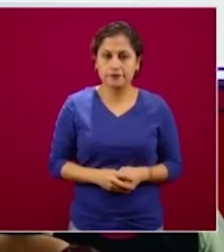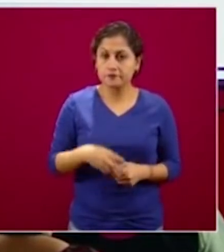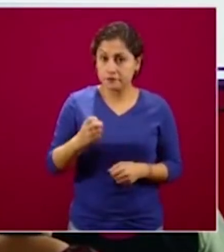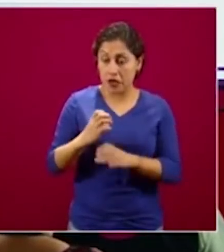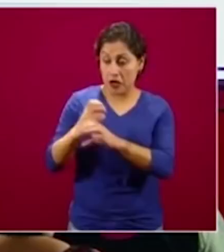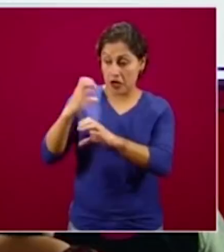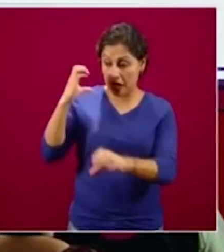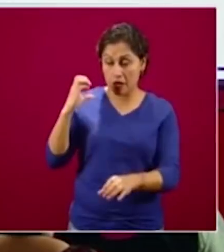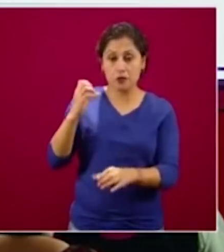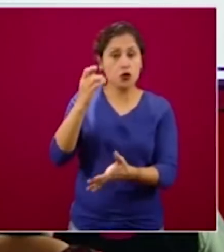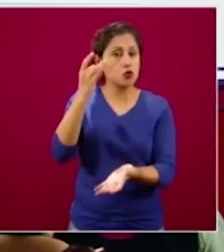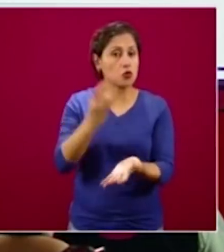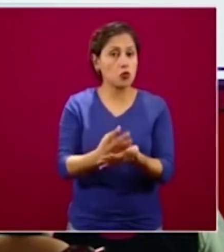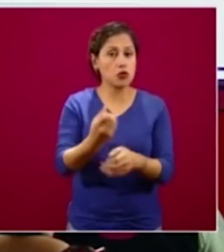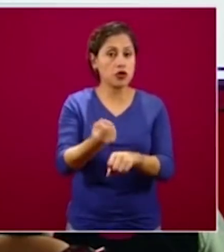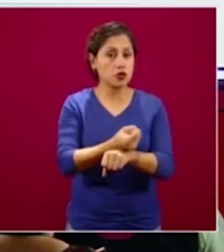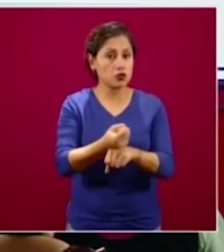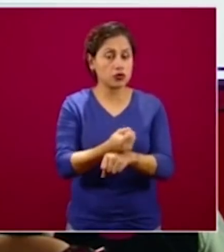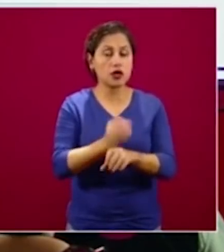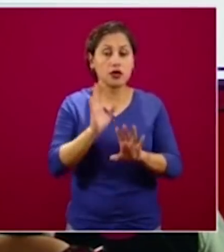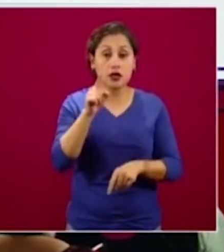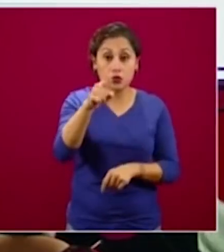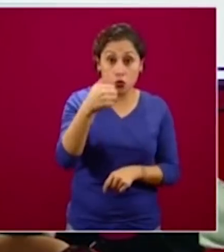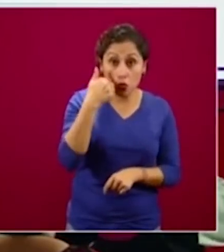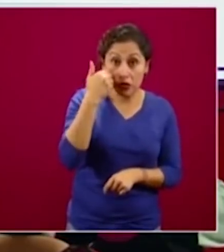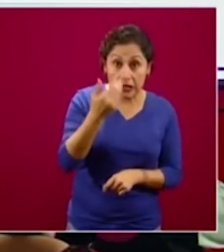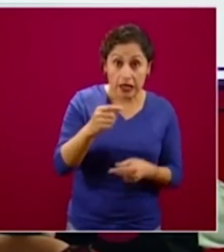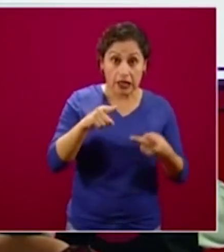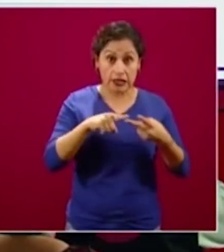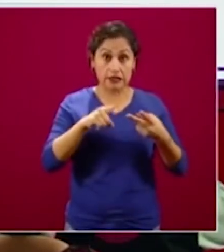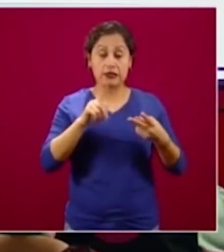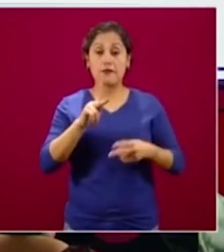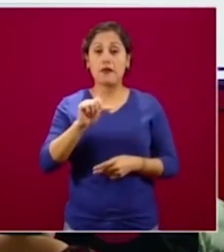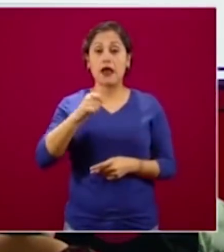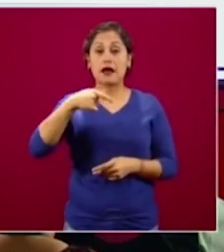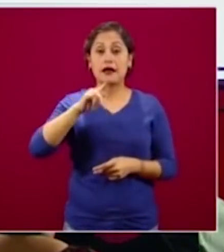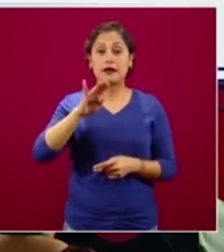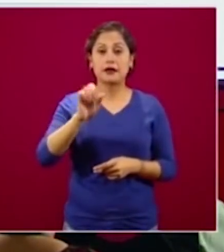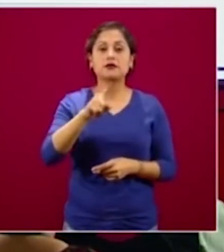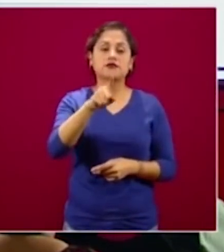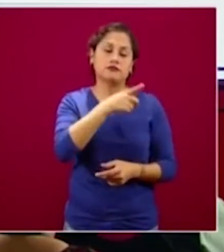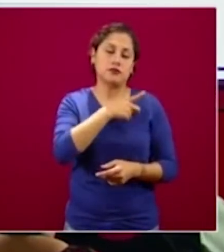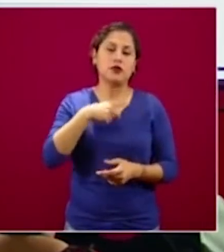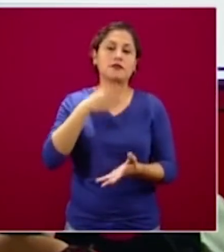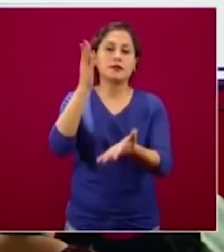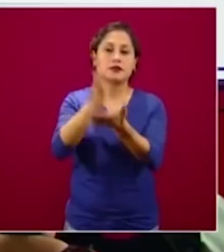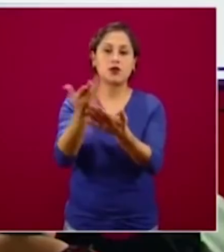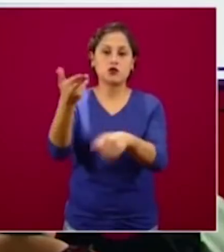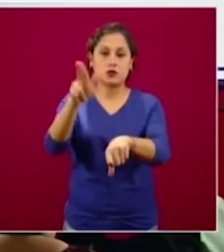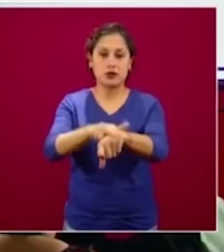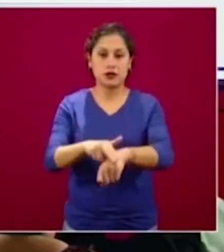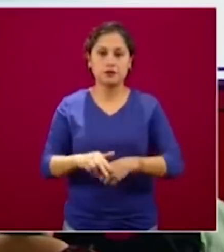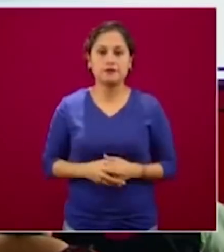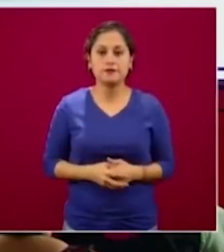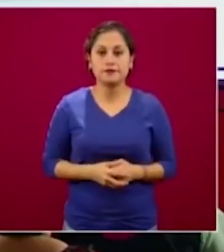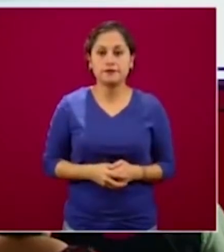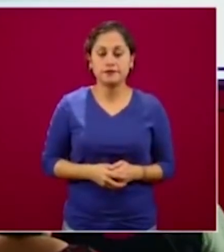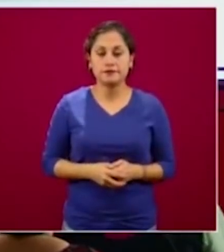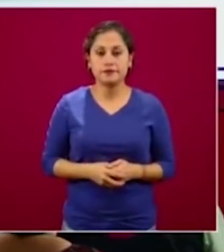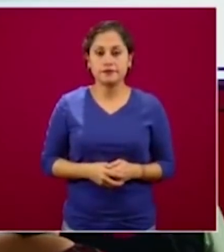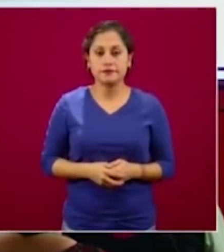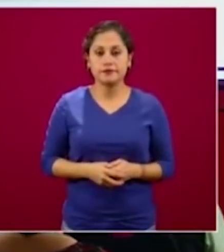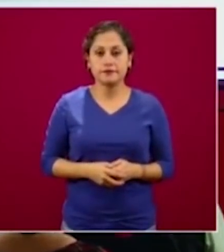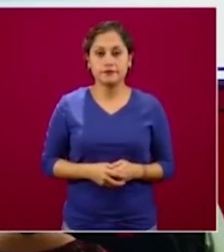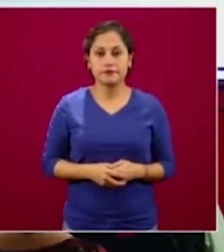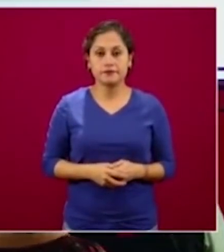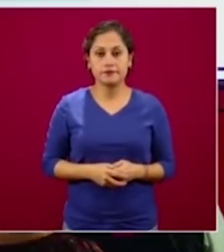unidad. ¿Quieres donar plaquetas? Acude al banco de sangre de un hospital. La siguiente, por favor.